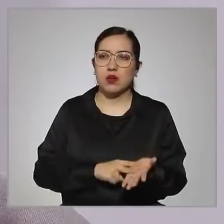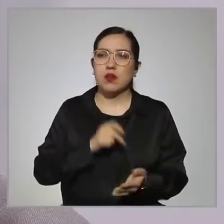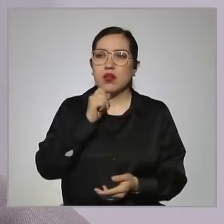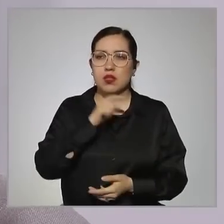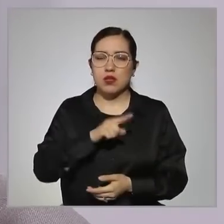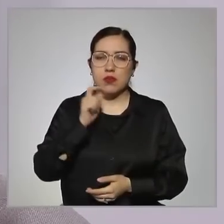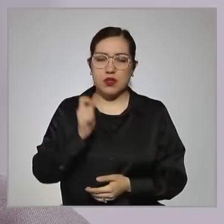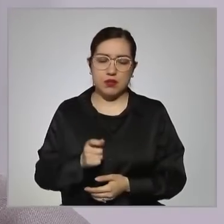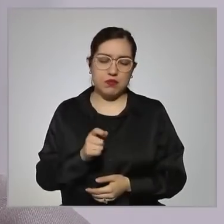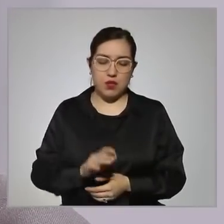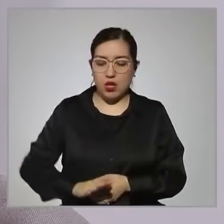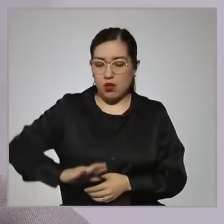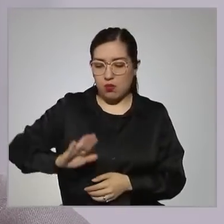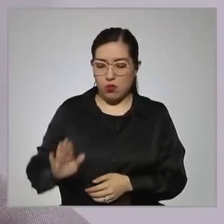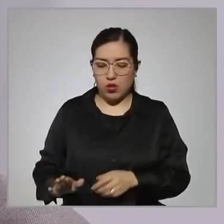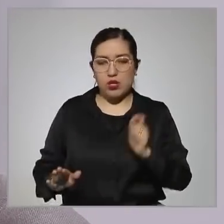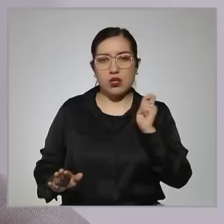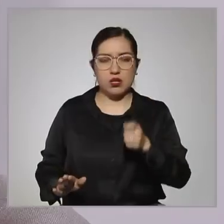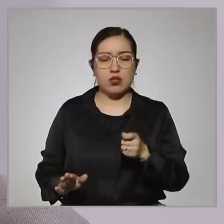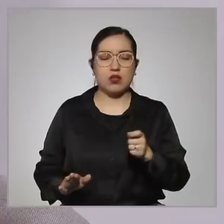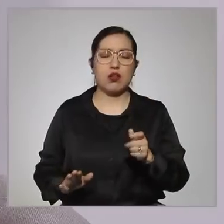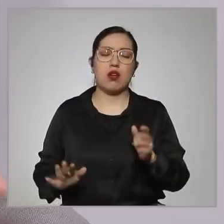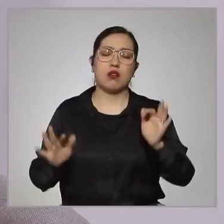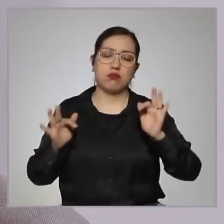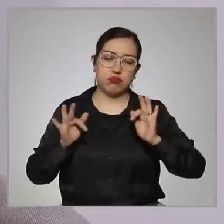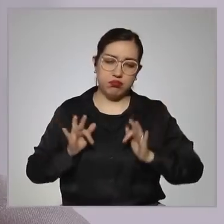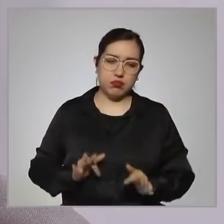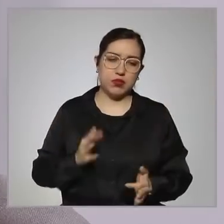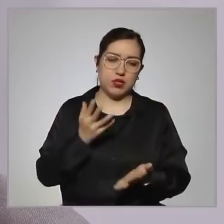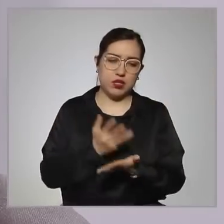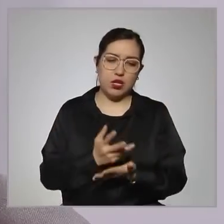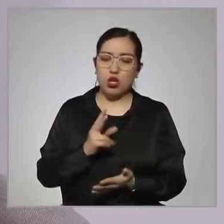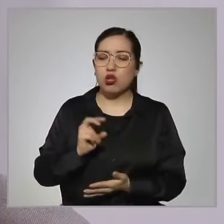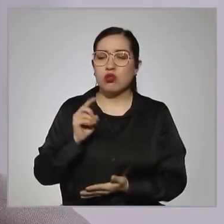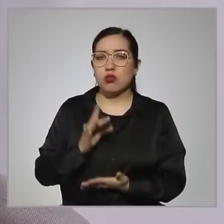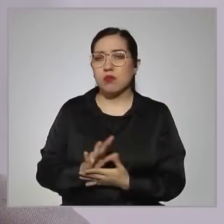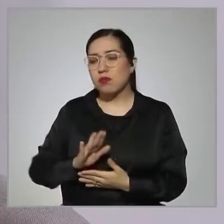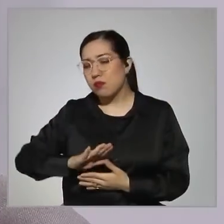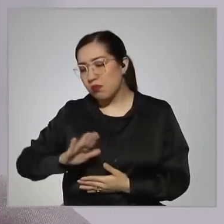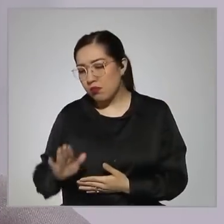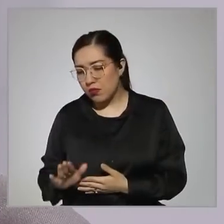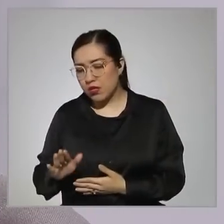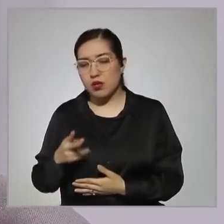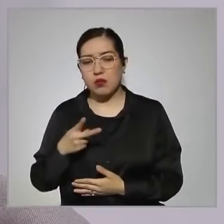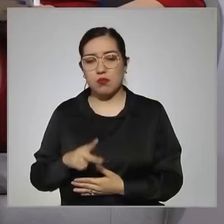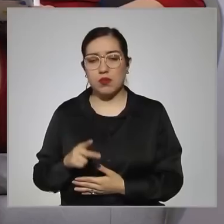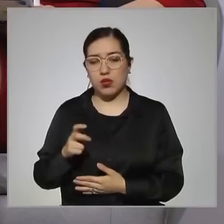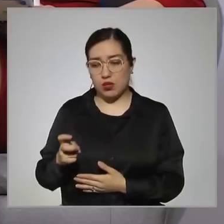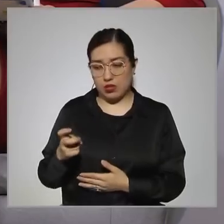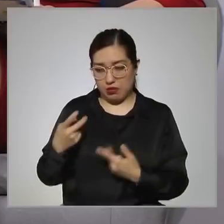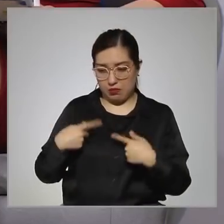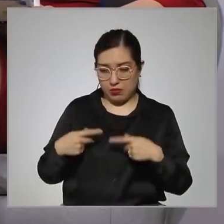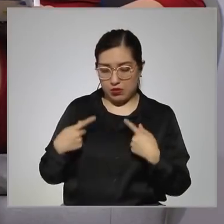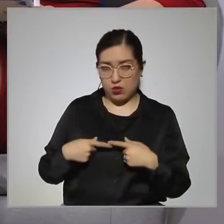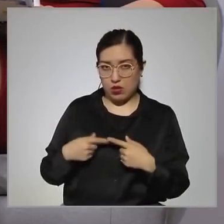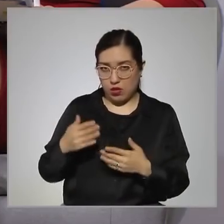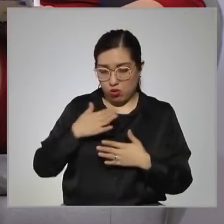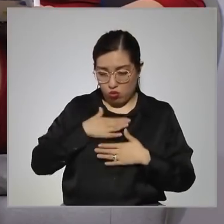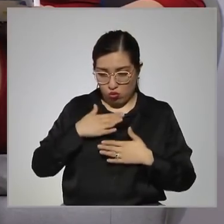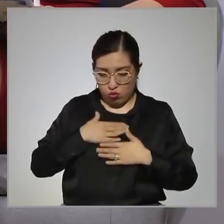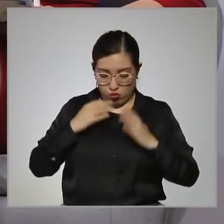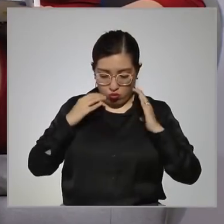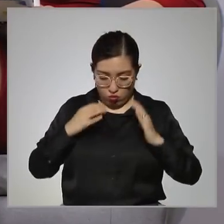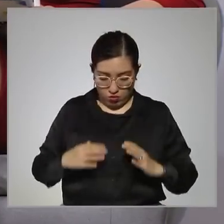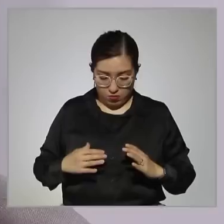¿no? La muerte también es un alivio porque no solamente es el fallecimiento de alguien, se muere la persona que eras para volver otra vez en